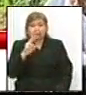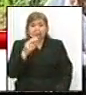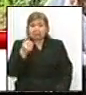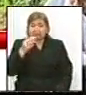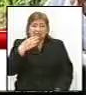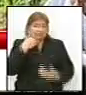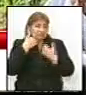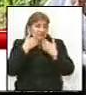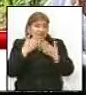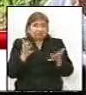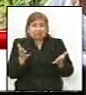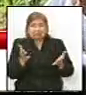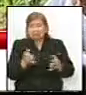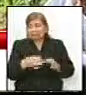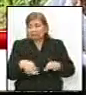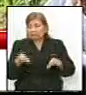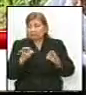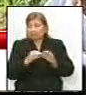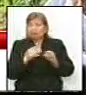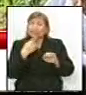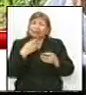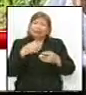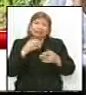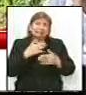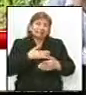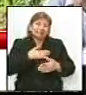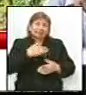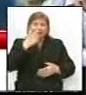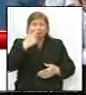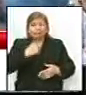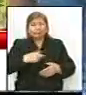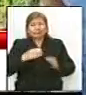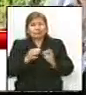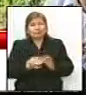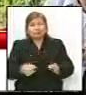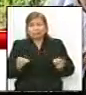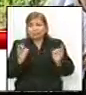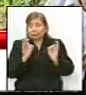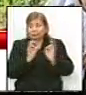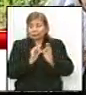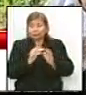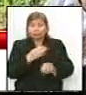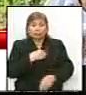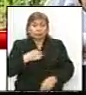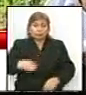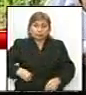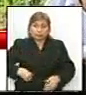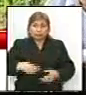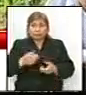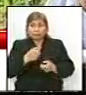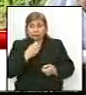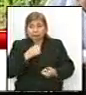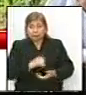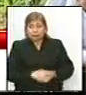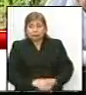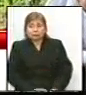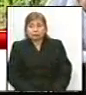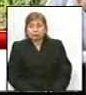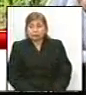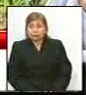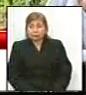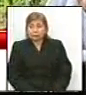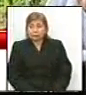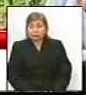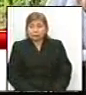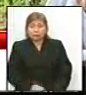importancia. Pero muy a pesar de eso, mi persona preside un espacio muy importante por el del Ministro de Agricultura, que es el Comité de Gestión Regional Agrario.